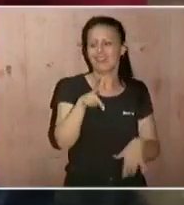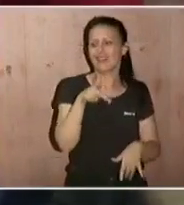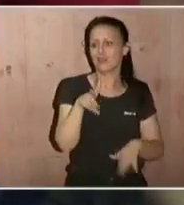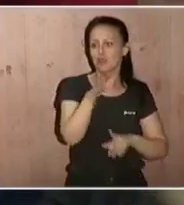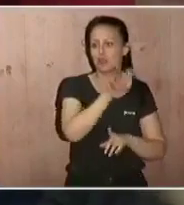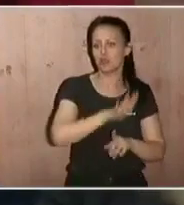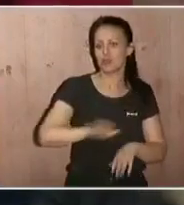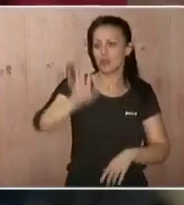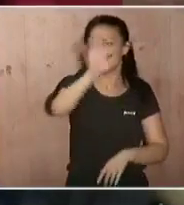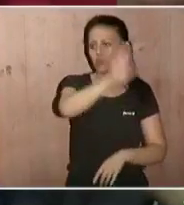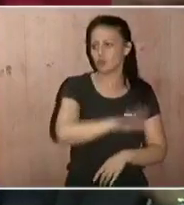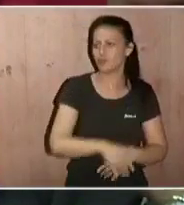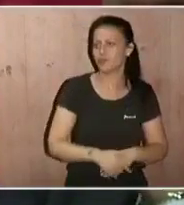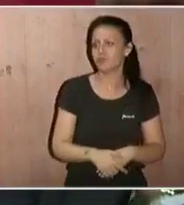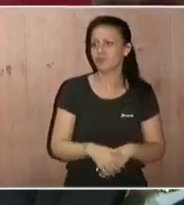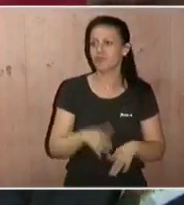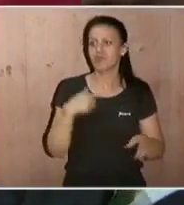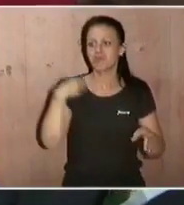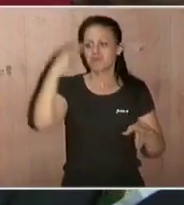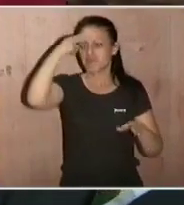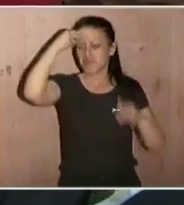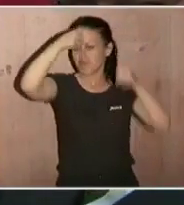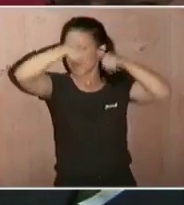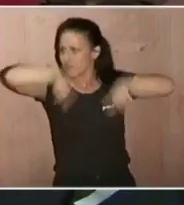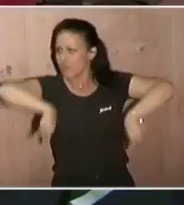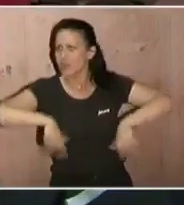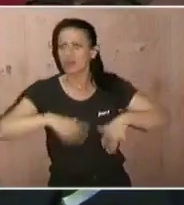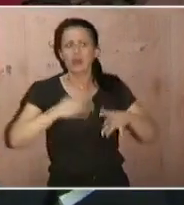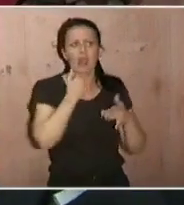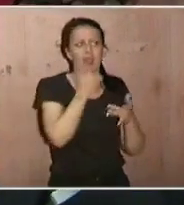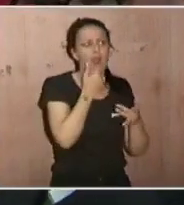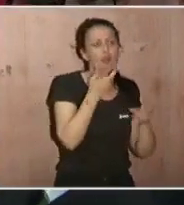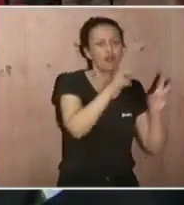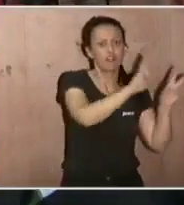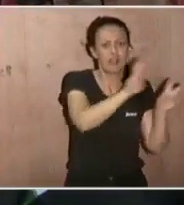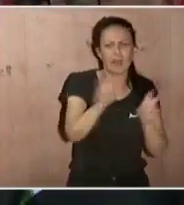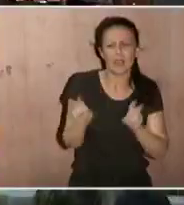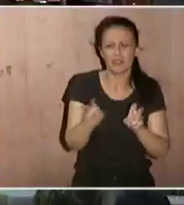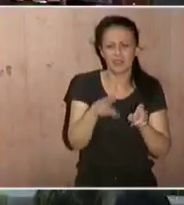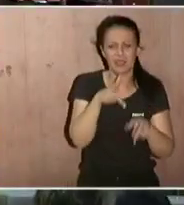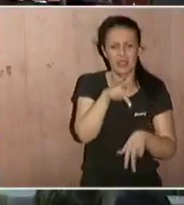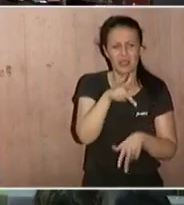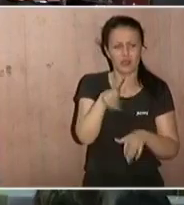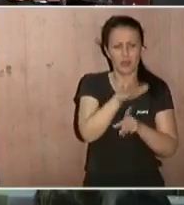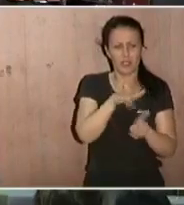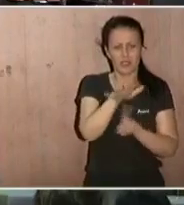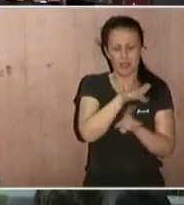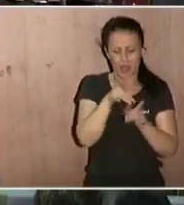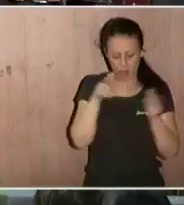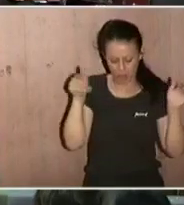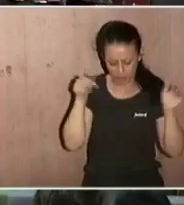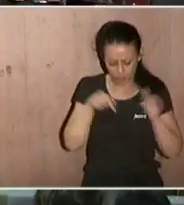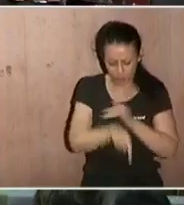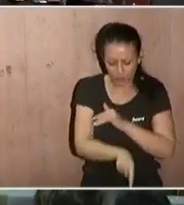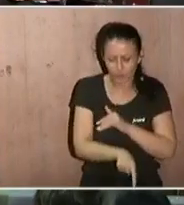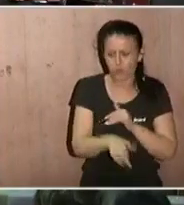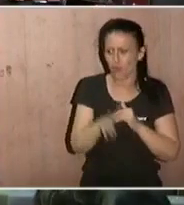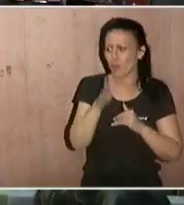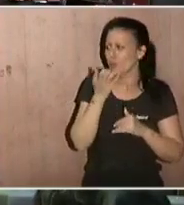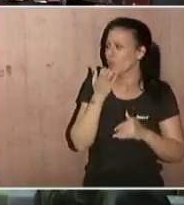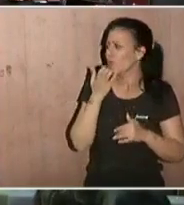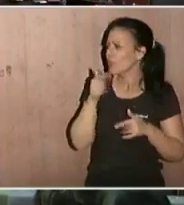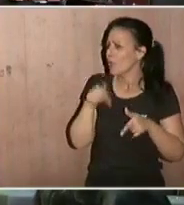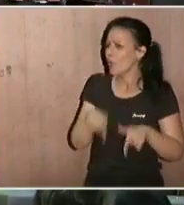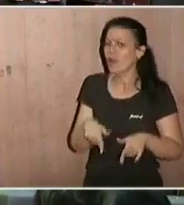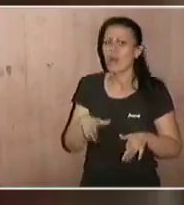sentido, y sin perjuicio de haber abordado en cada momento los temas más candentes del derecho ambiental, así hoy, por ejemplo, los relativos